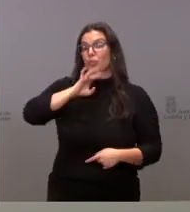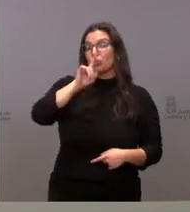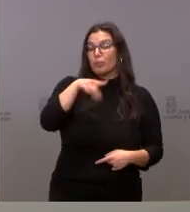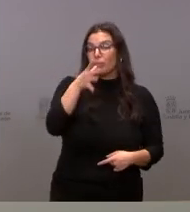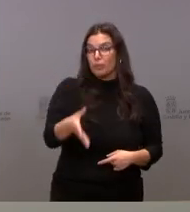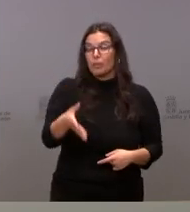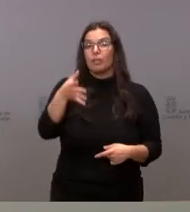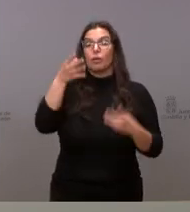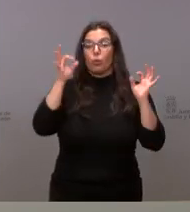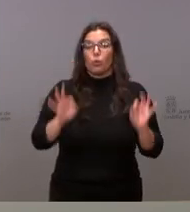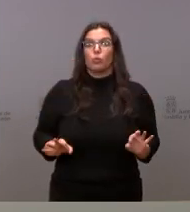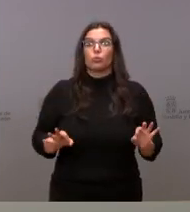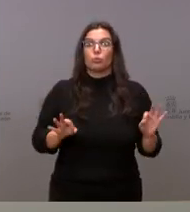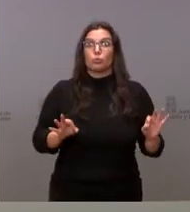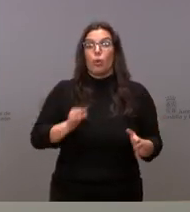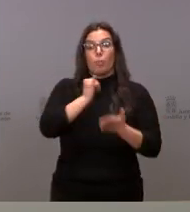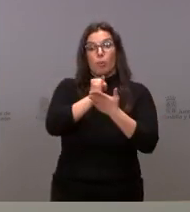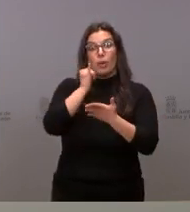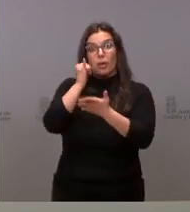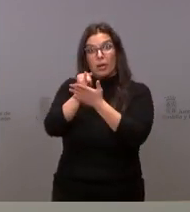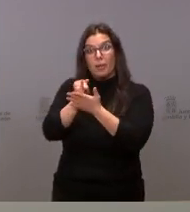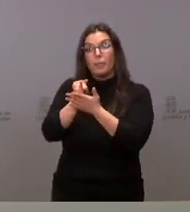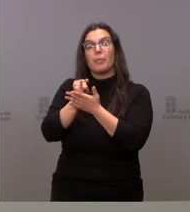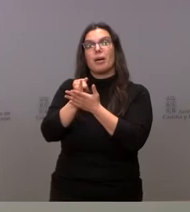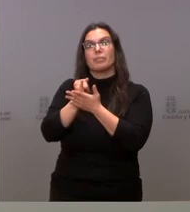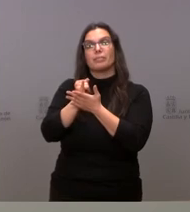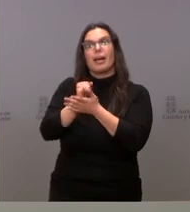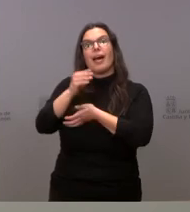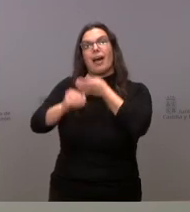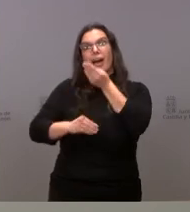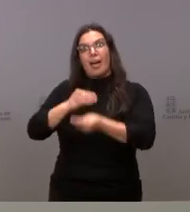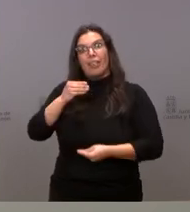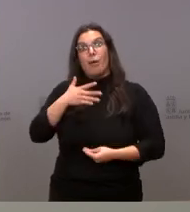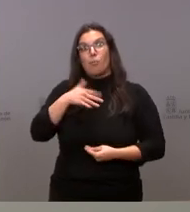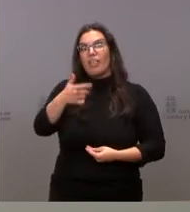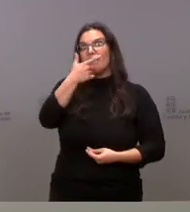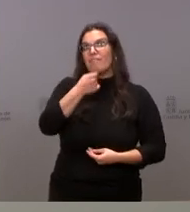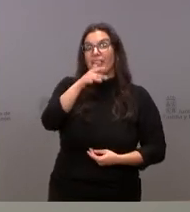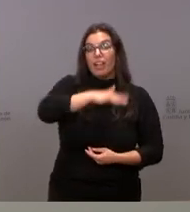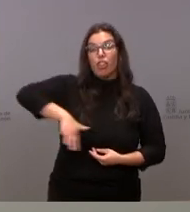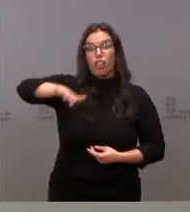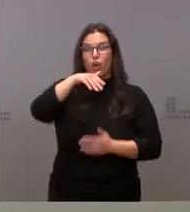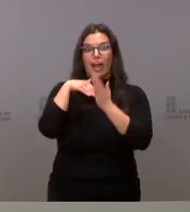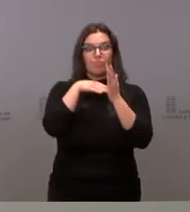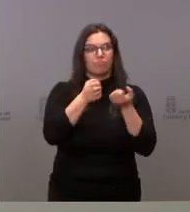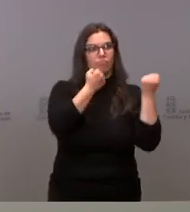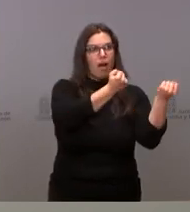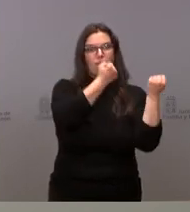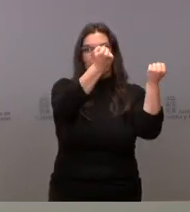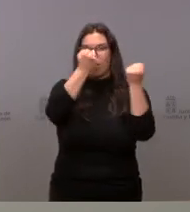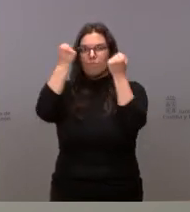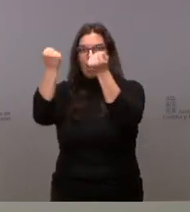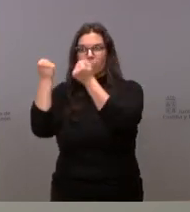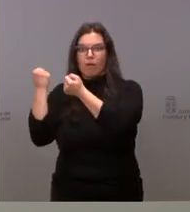y es porque estamos acercando esas pruebas mucho más con mucha más facilidad a territorios que es más